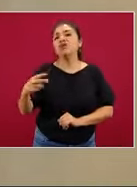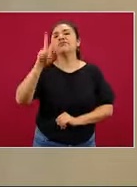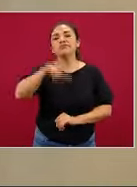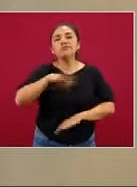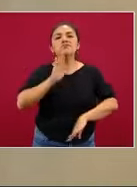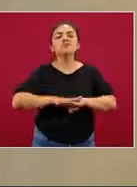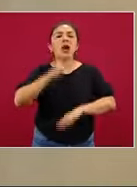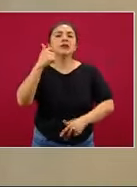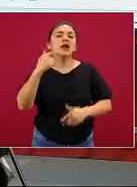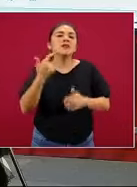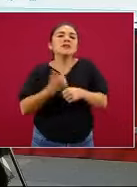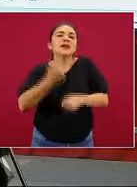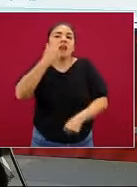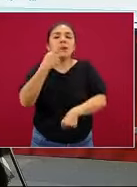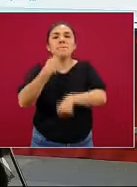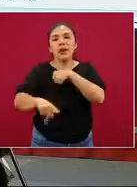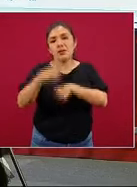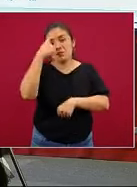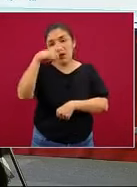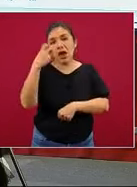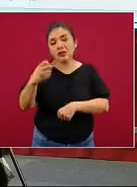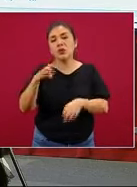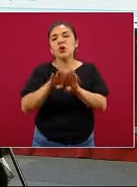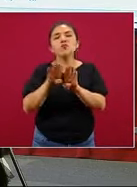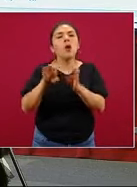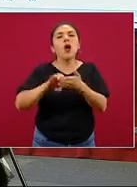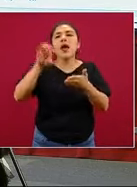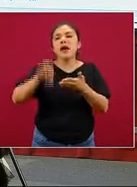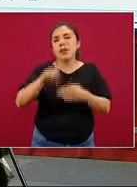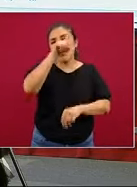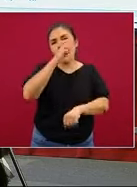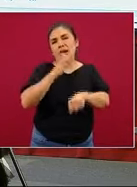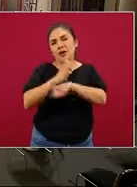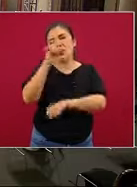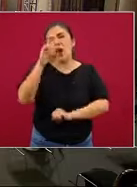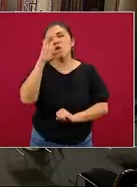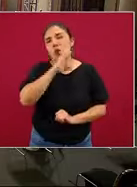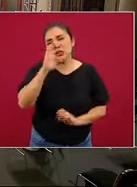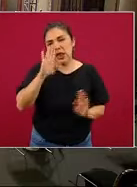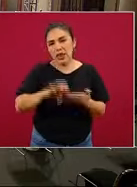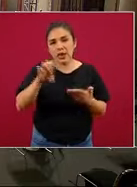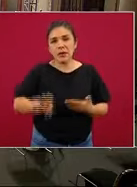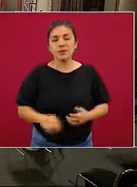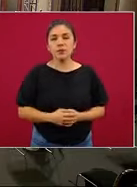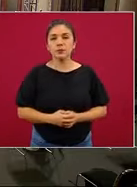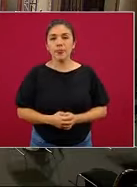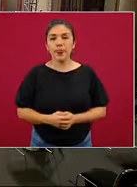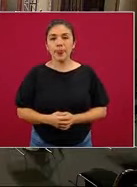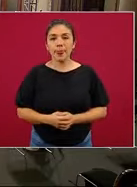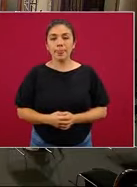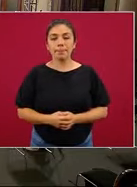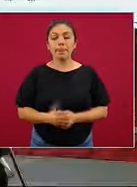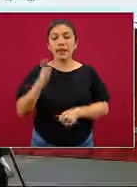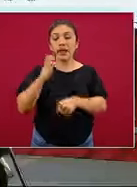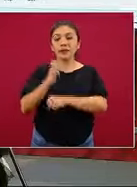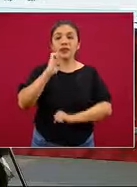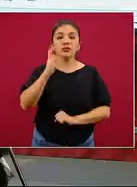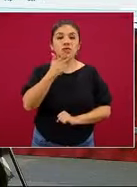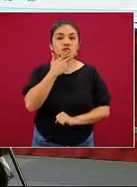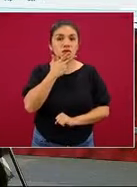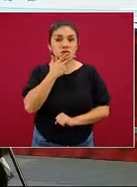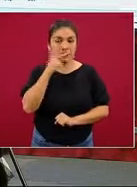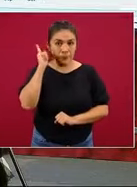incremento en el nivel de riesgo, por poner este primer ejemplo del estado de Aguascalientes. La siguiente, por favor. El estado de